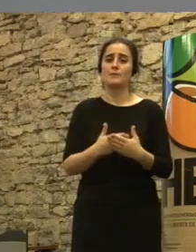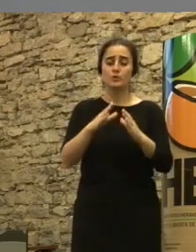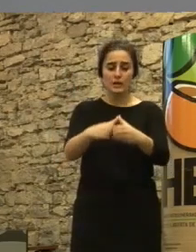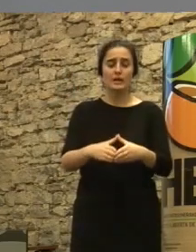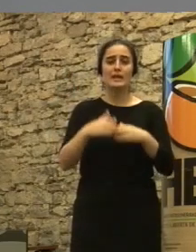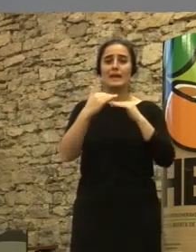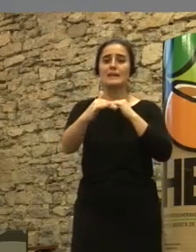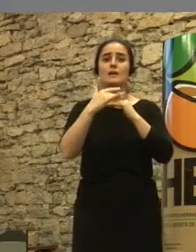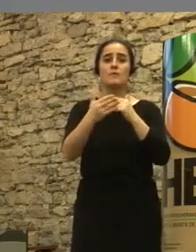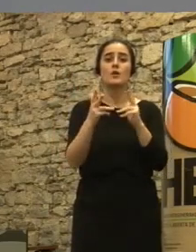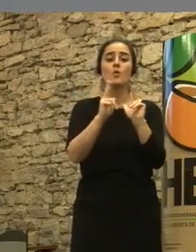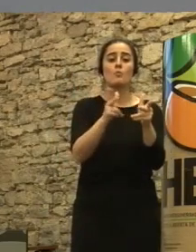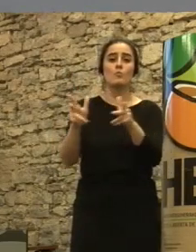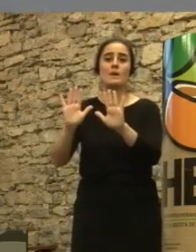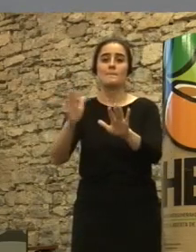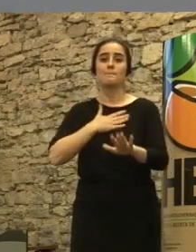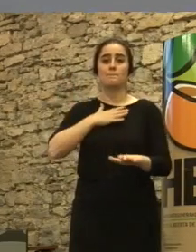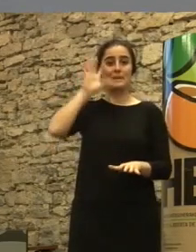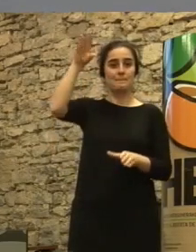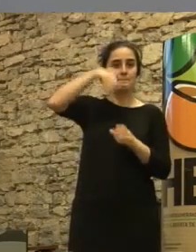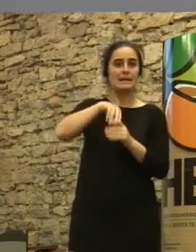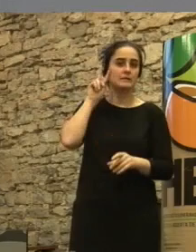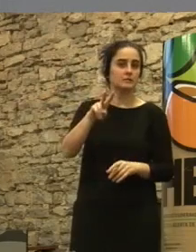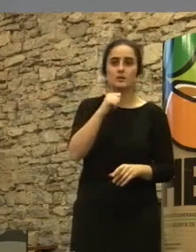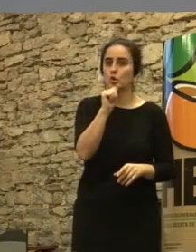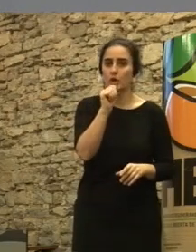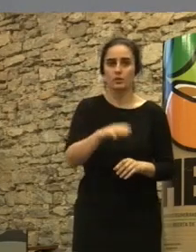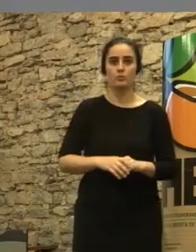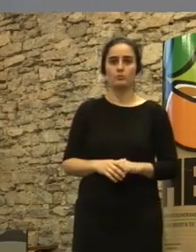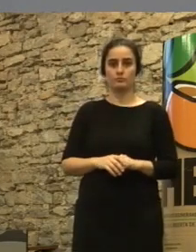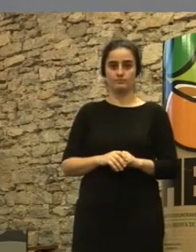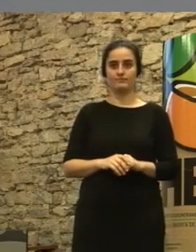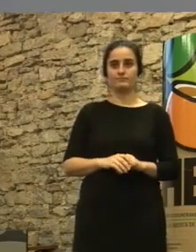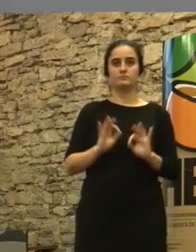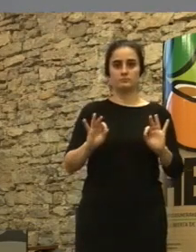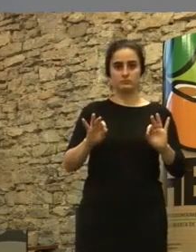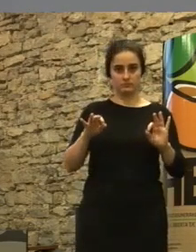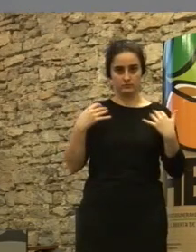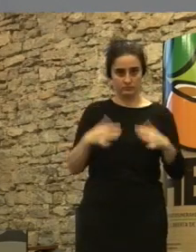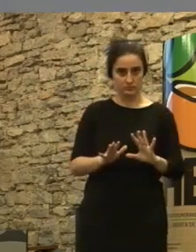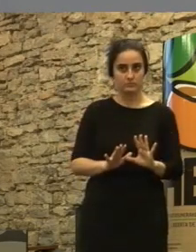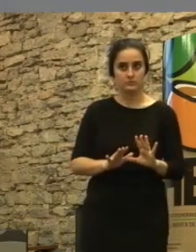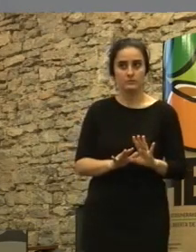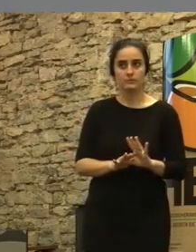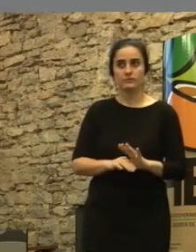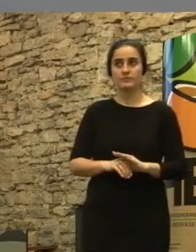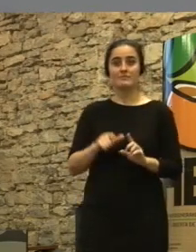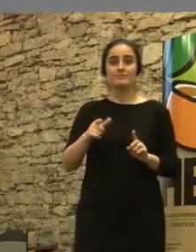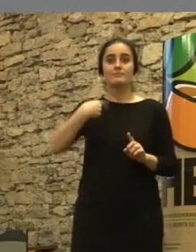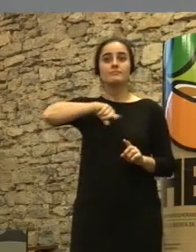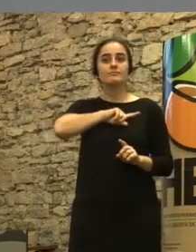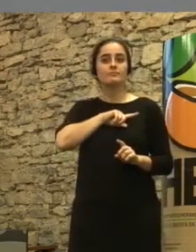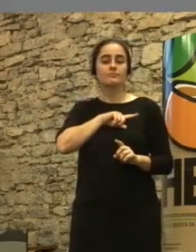mar, pero en mi país no los quiero ver. Celia Villalobos. Toma ya. O sea, toma ya. Pues